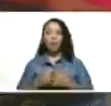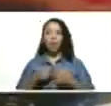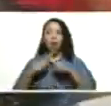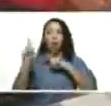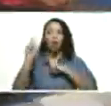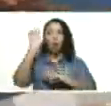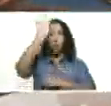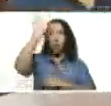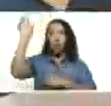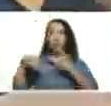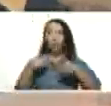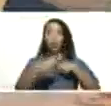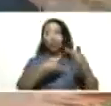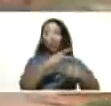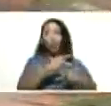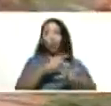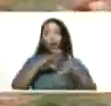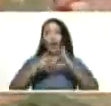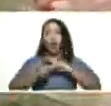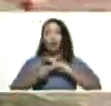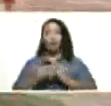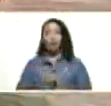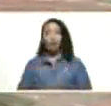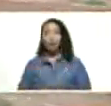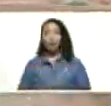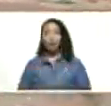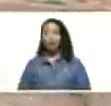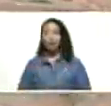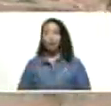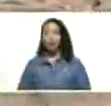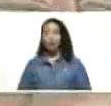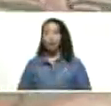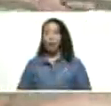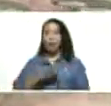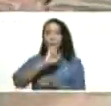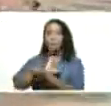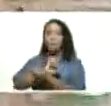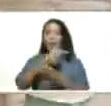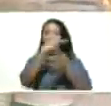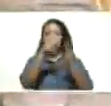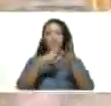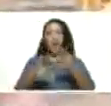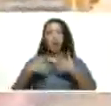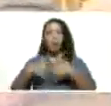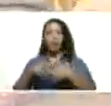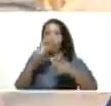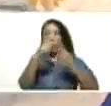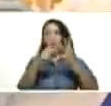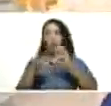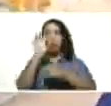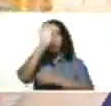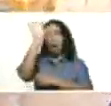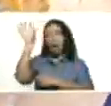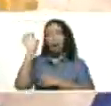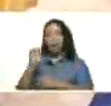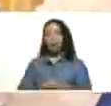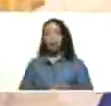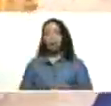producían CLAP y nos vendían. Metió preso a varios empresarios en varios países